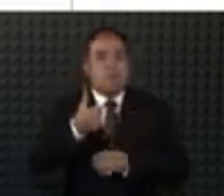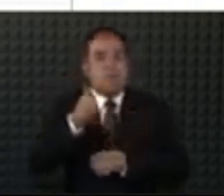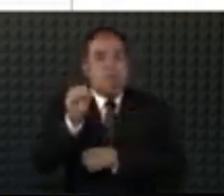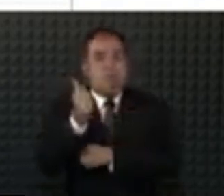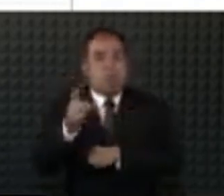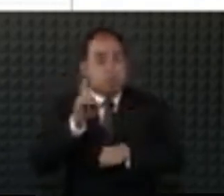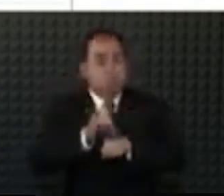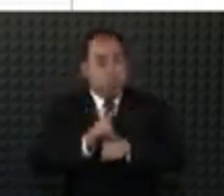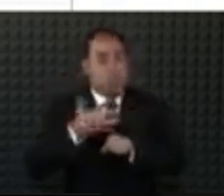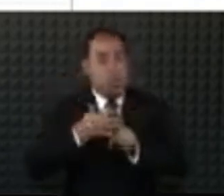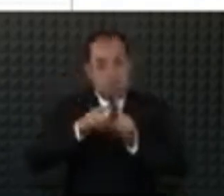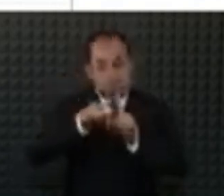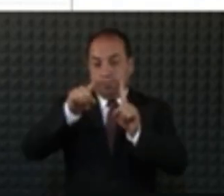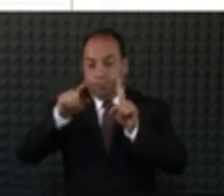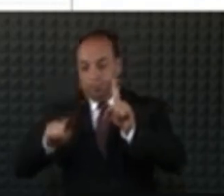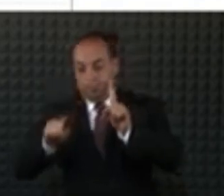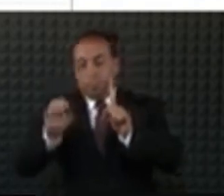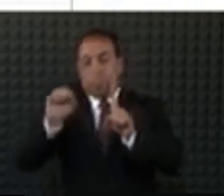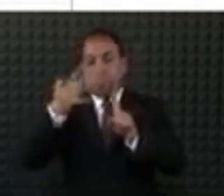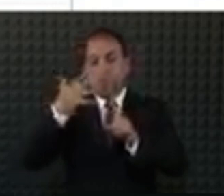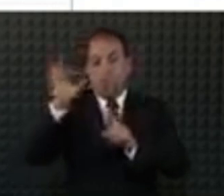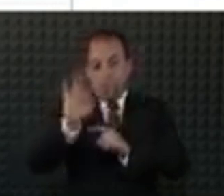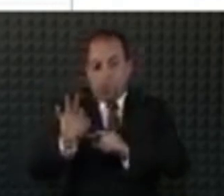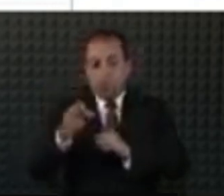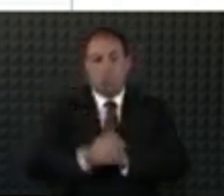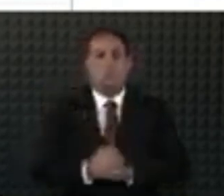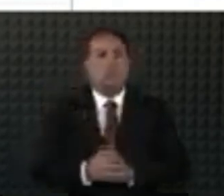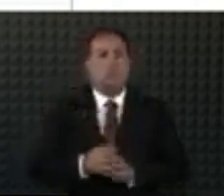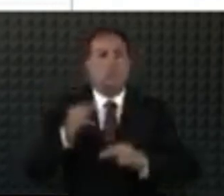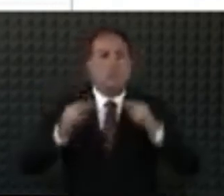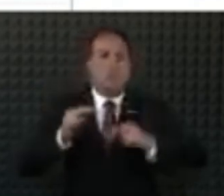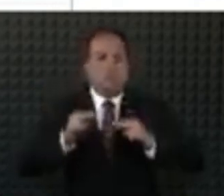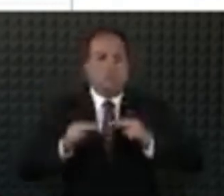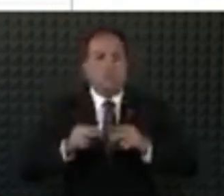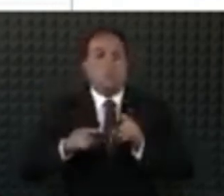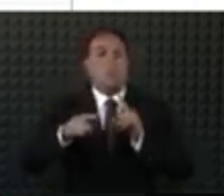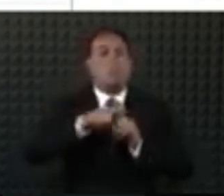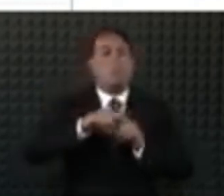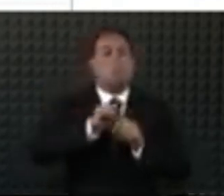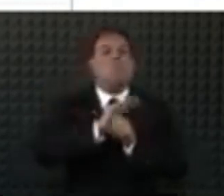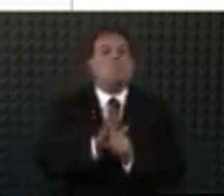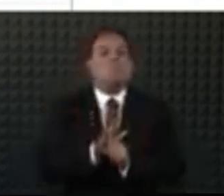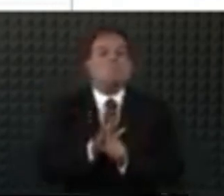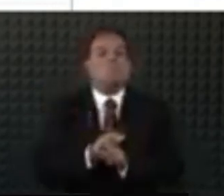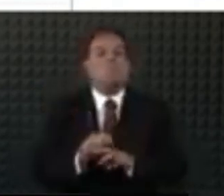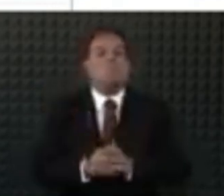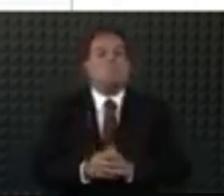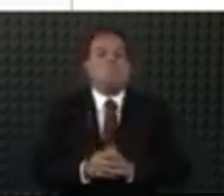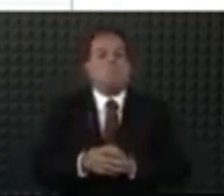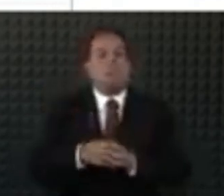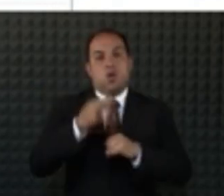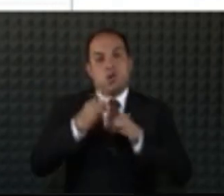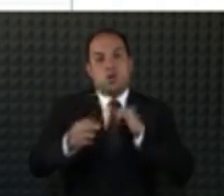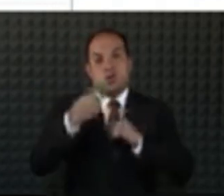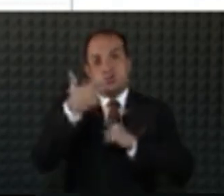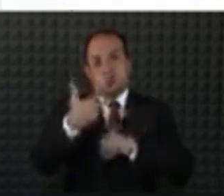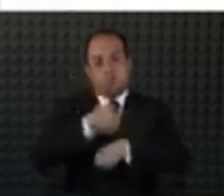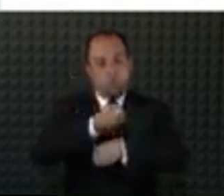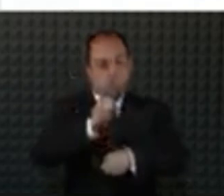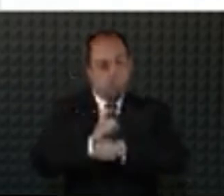Entonces, una reducción afortunadamente también del 65% en la magnitud de casos activos en las últimas, en este caso, 8 semanas.